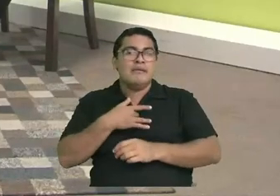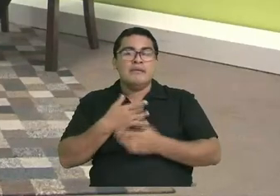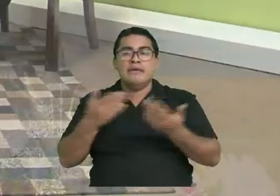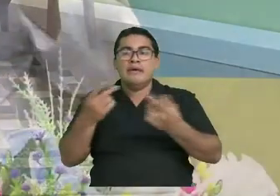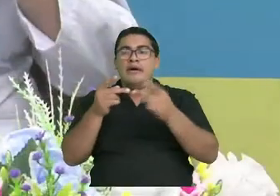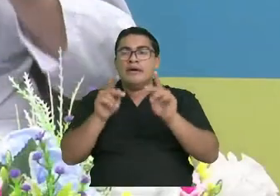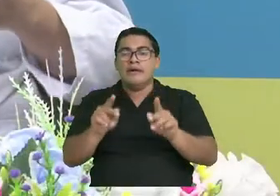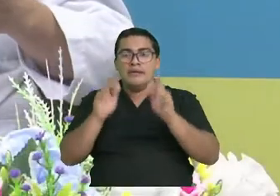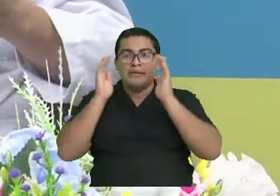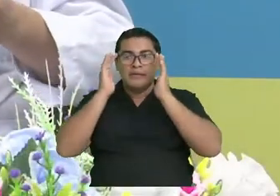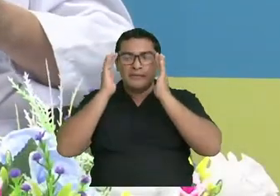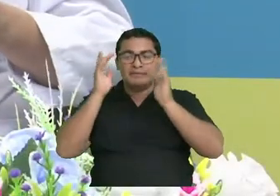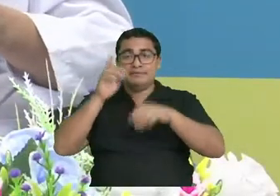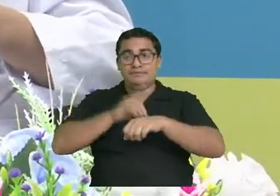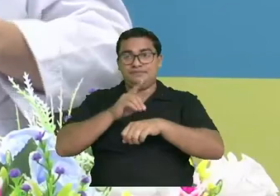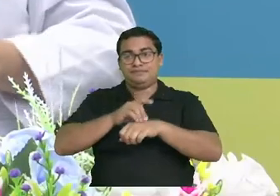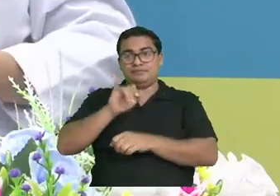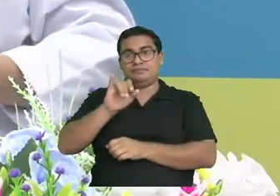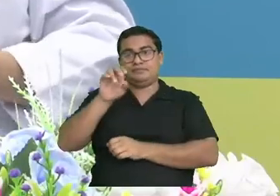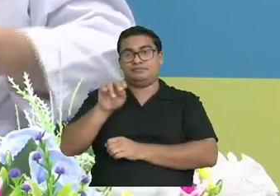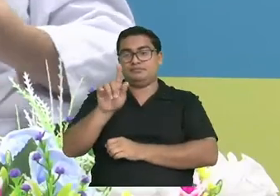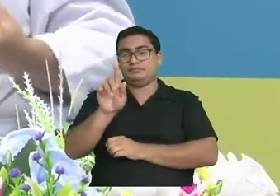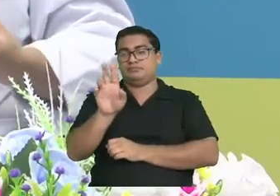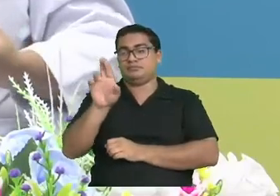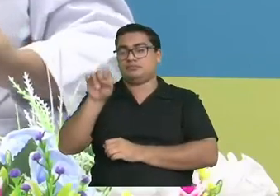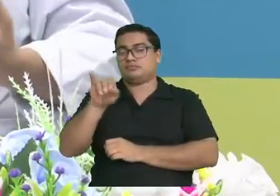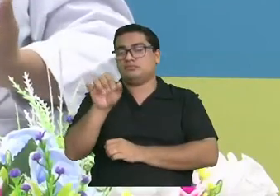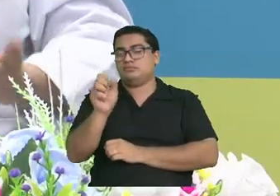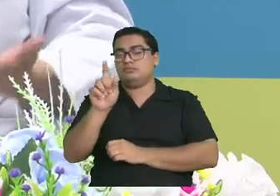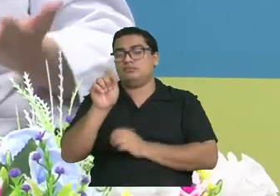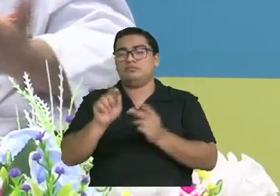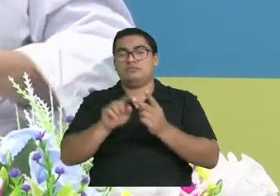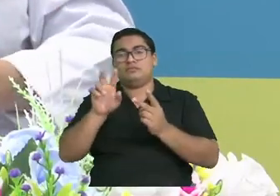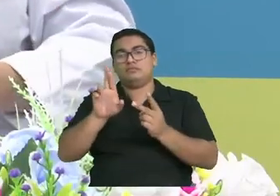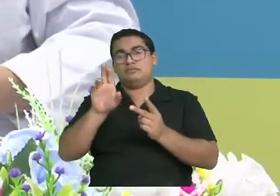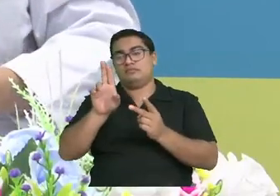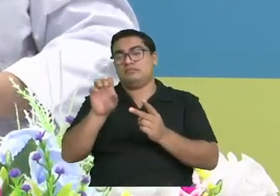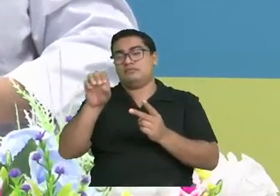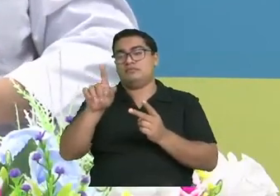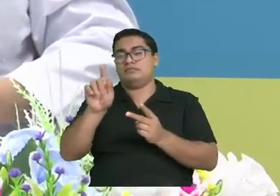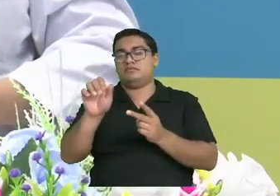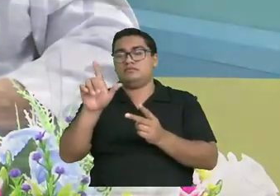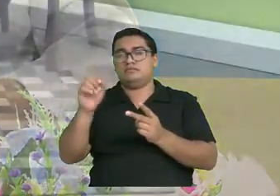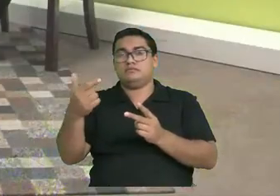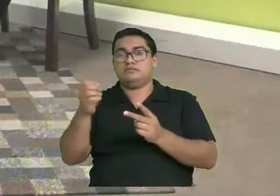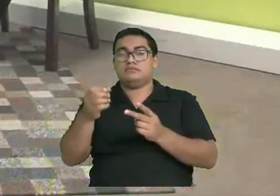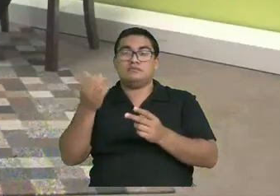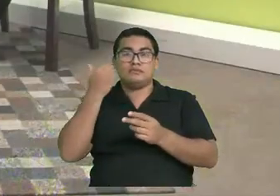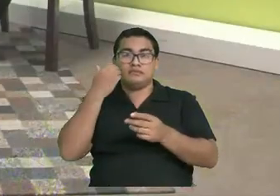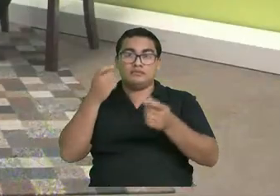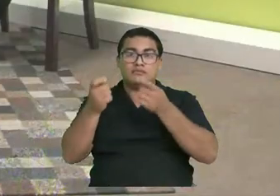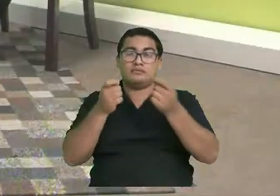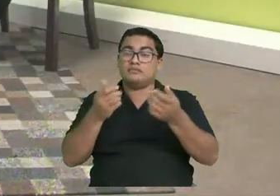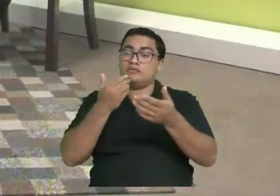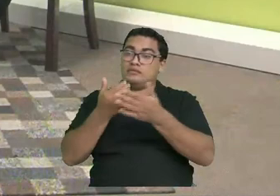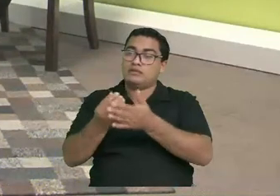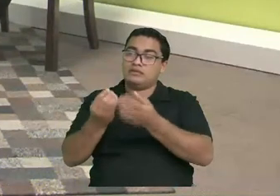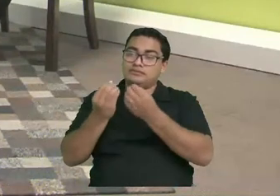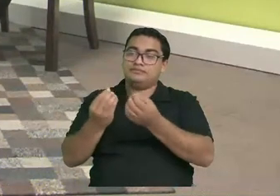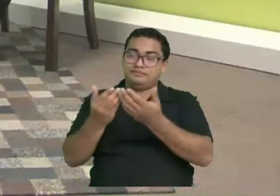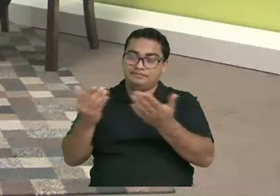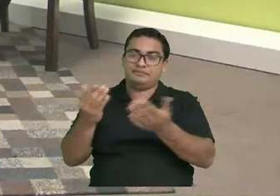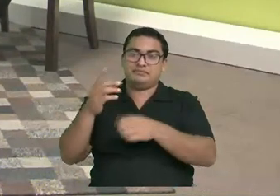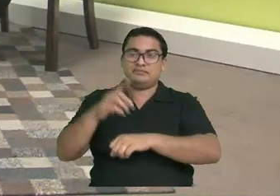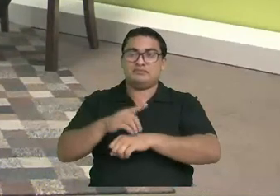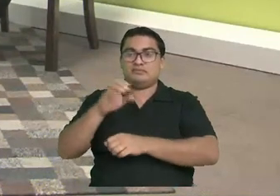de entrada, el médico internista y el reumatólogo son los que llevan el manejo de esta enfermedad. Ok. Le agradecemos,